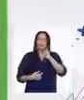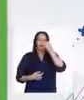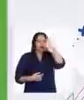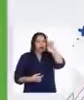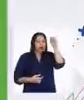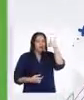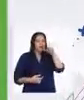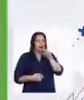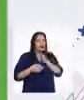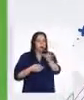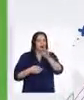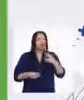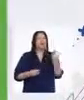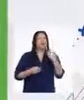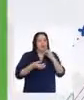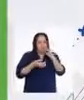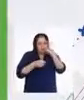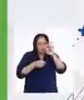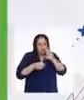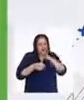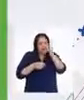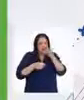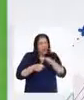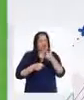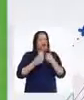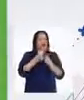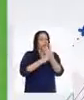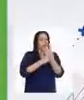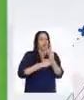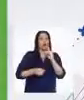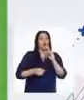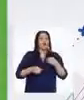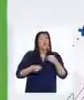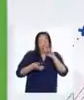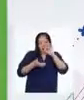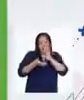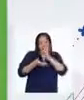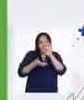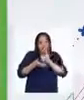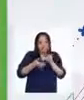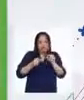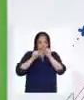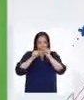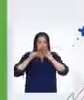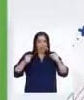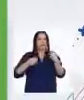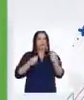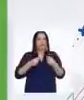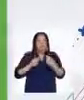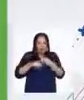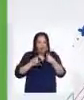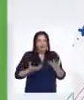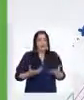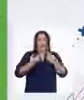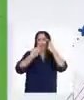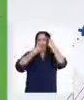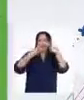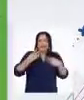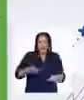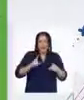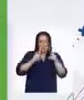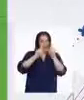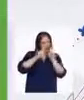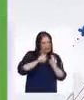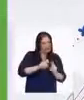señoras por qué las bordaban con flores, o por qué las bordaban con cintas, o por qué las tejían y hacían otros